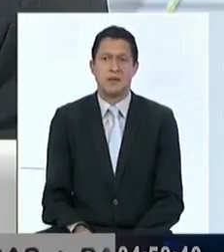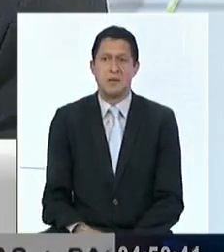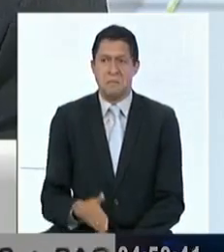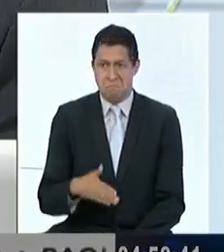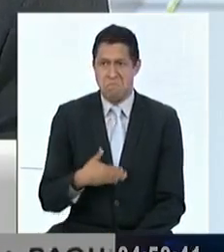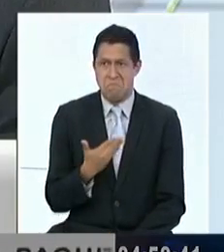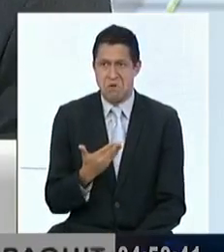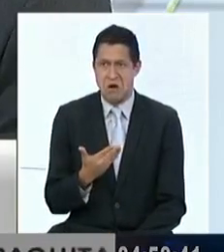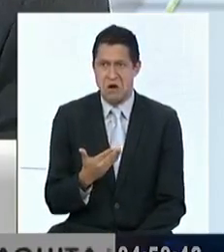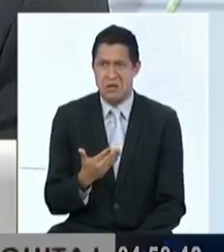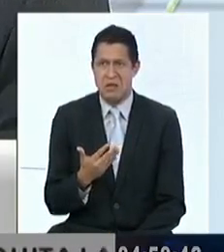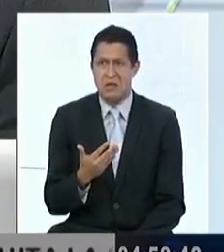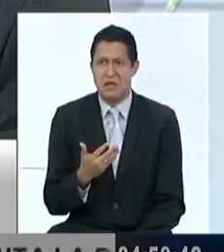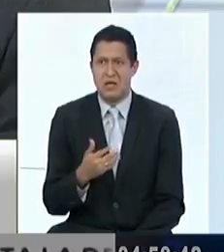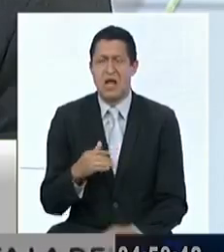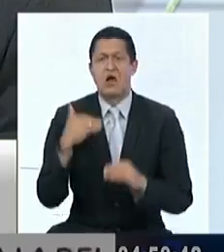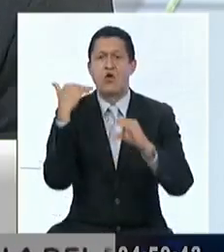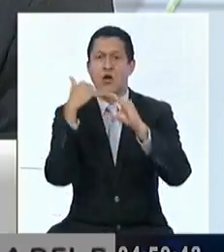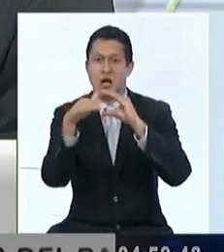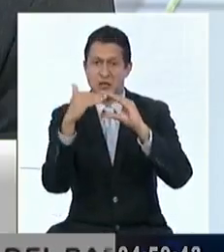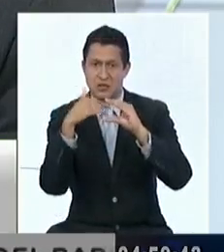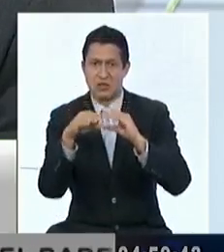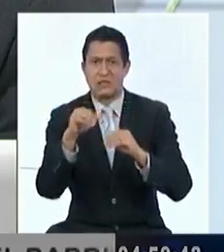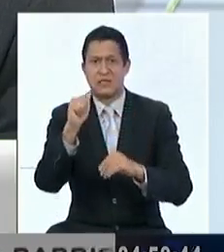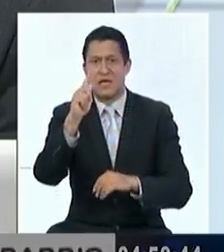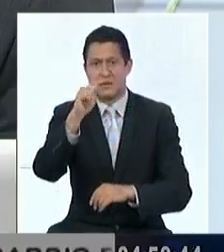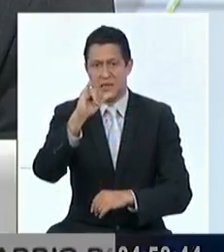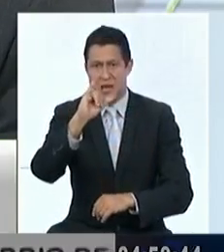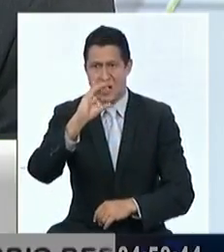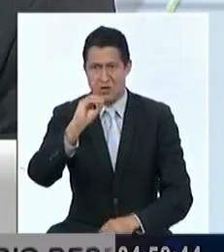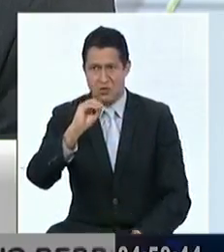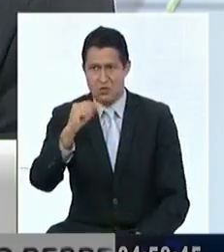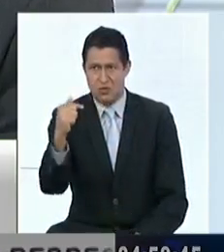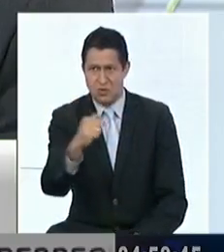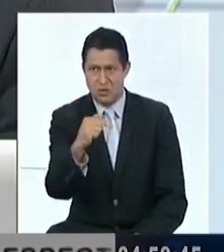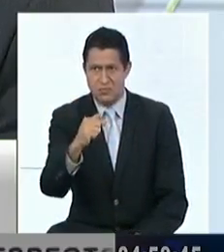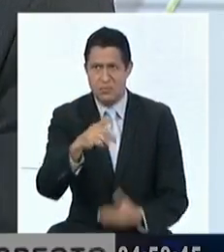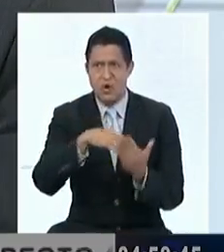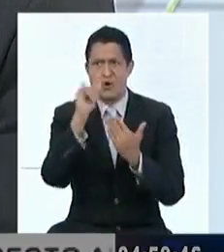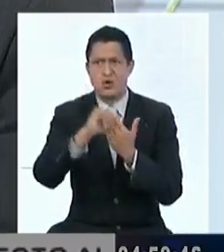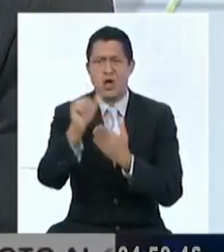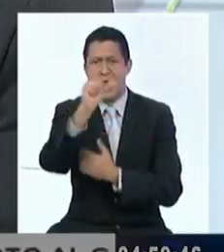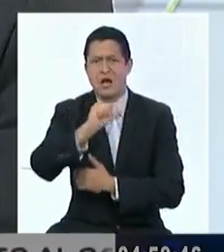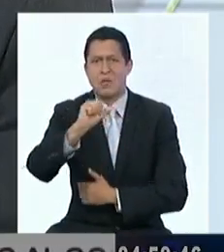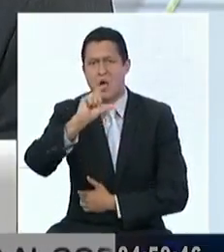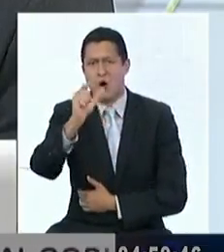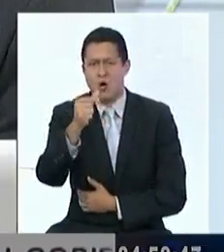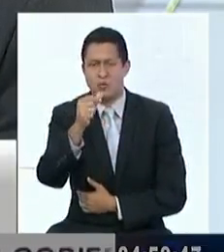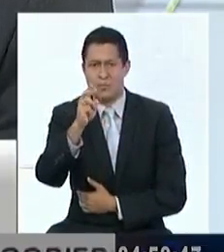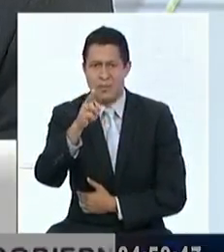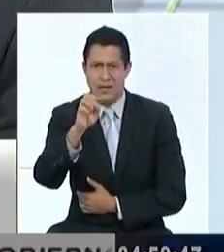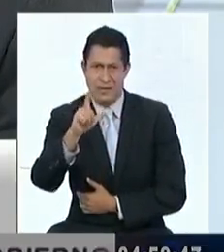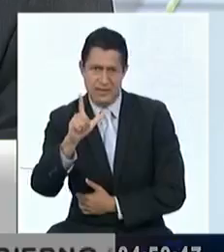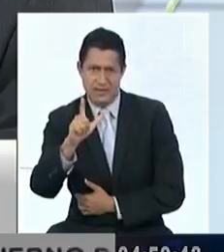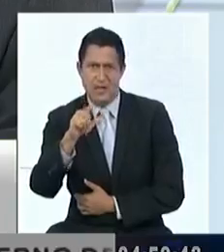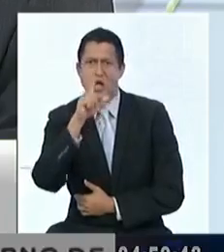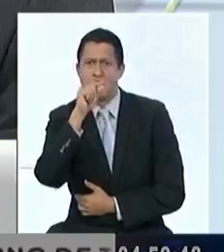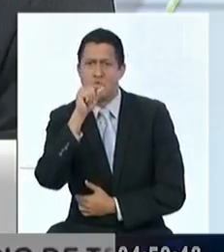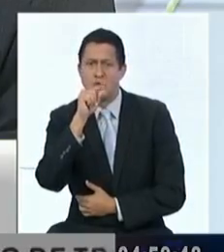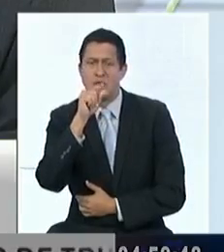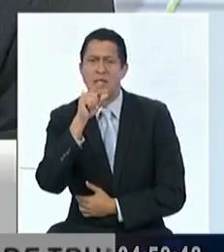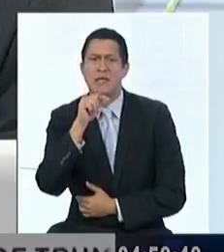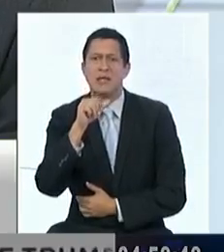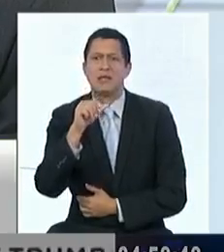comunicarse por el correo electrónico santiago andrés por proyecto arroba hotmail.com y por twitter